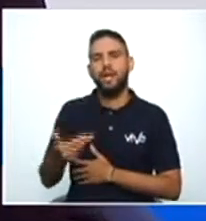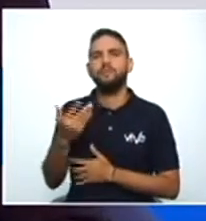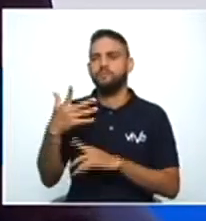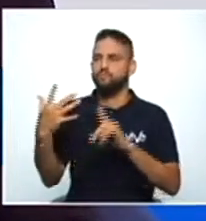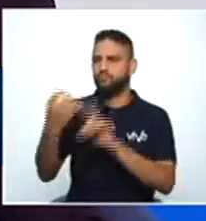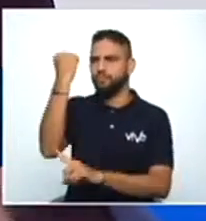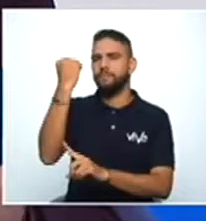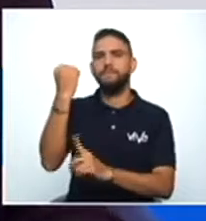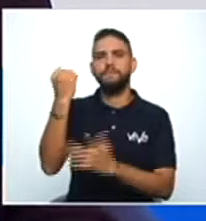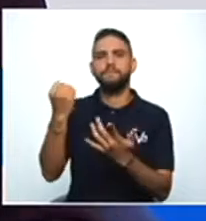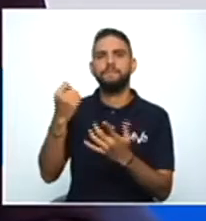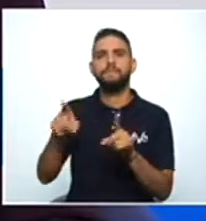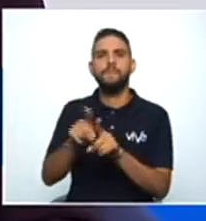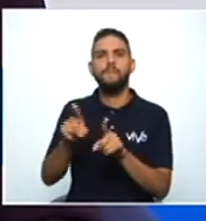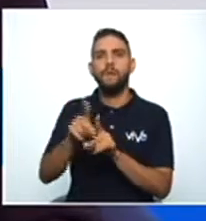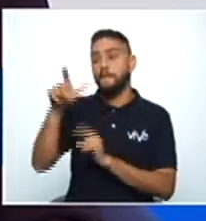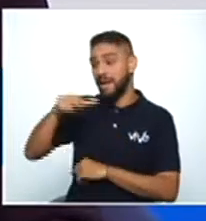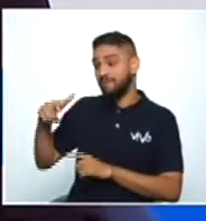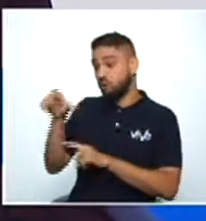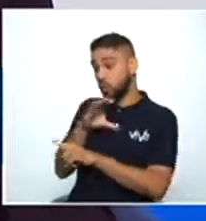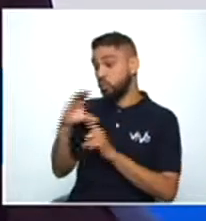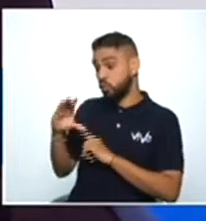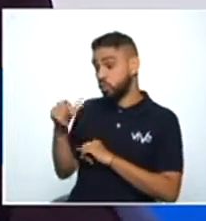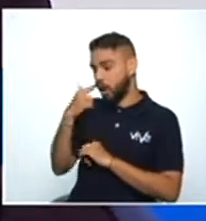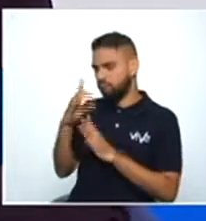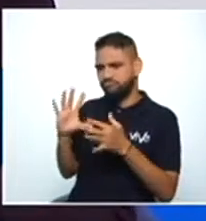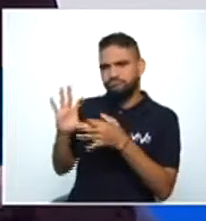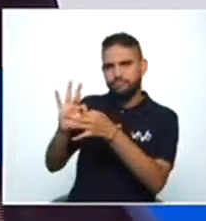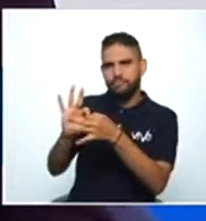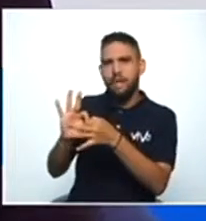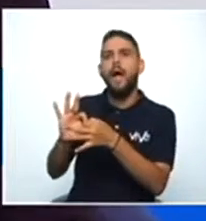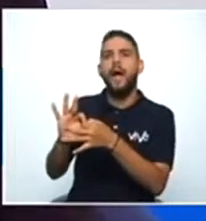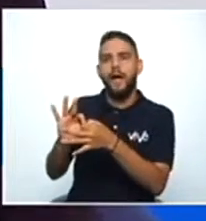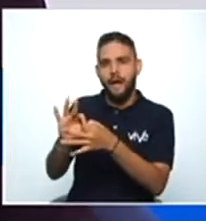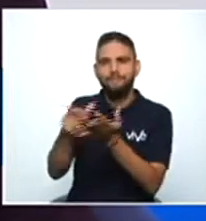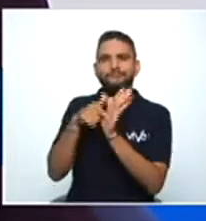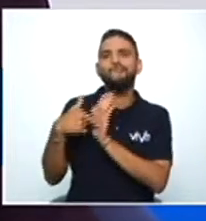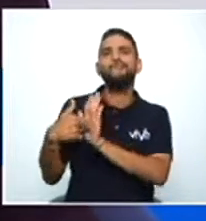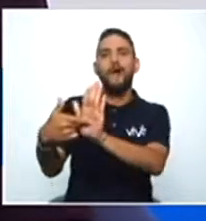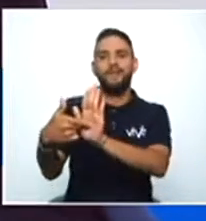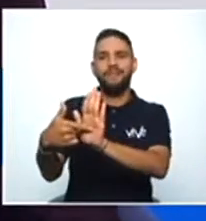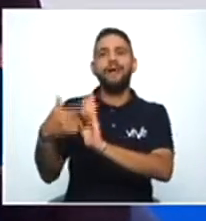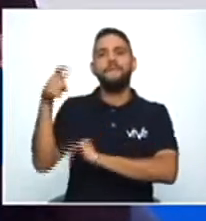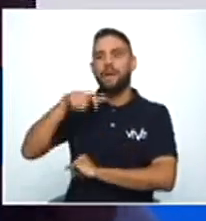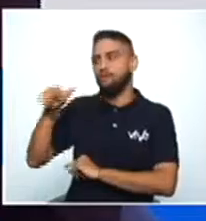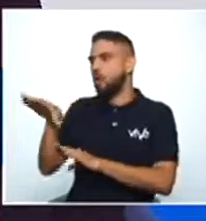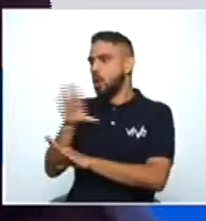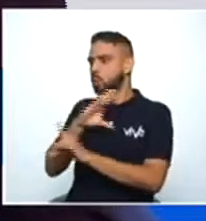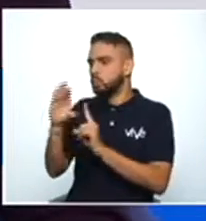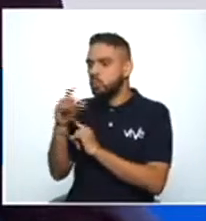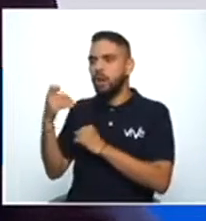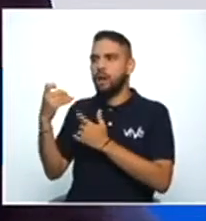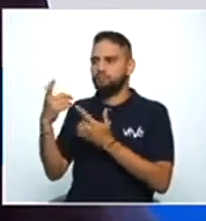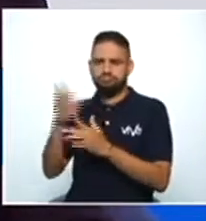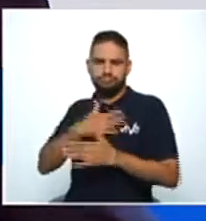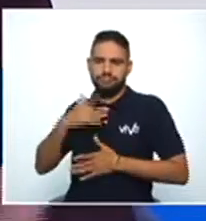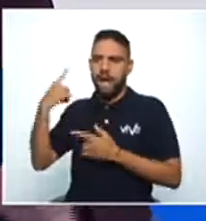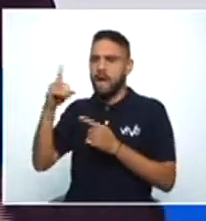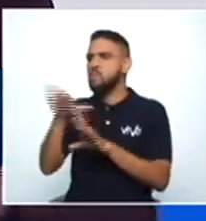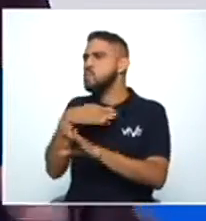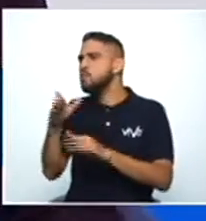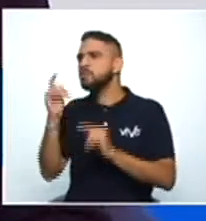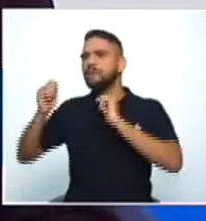vincularse precisamente con el cultor y lograr visibilizar este talento que está invisibilizado en cluj históricamente si bien el centro nacional del disco posee